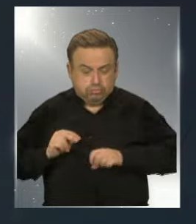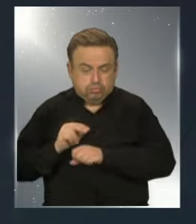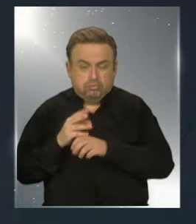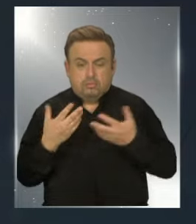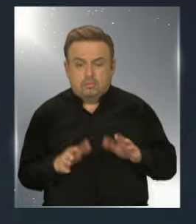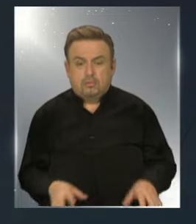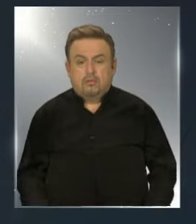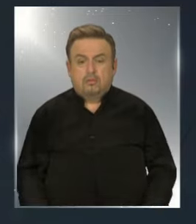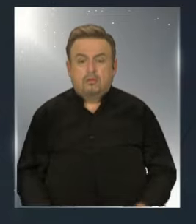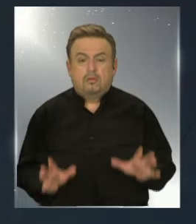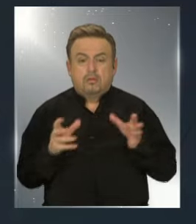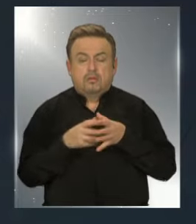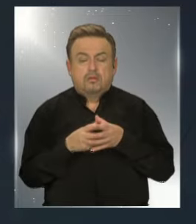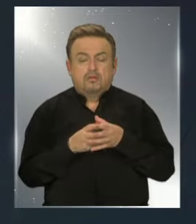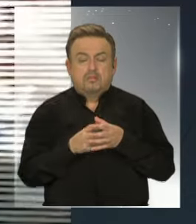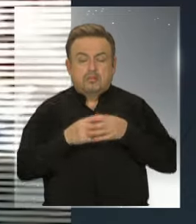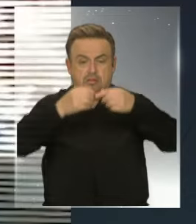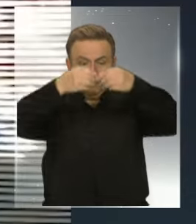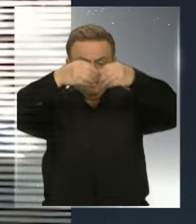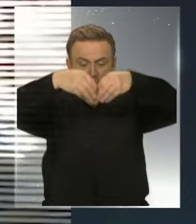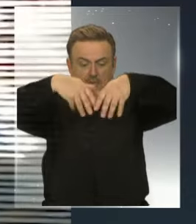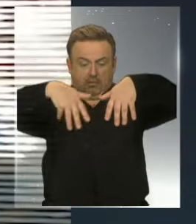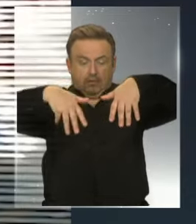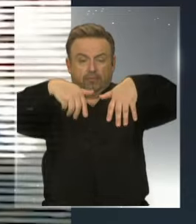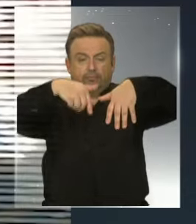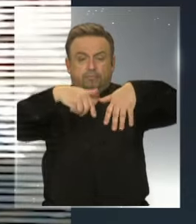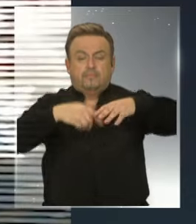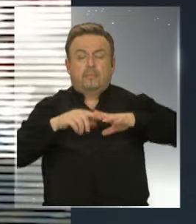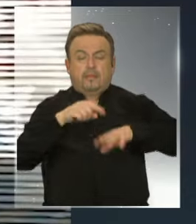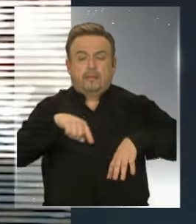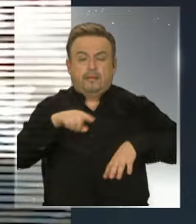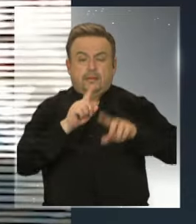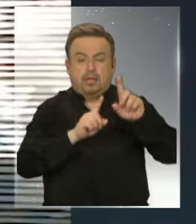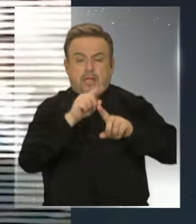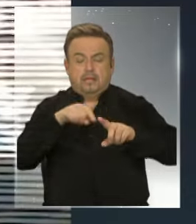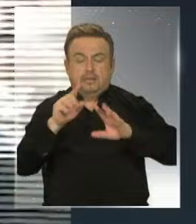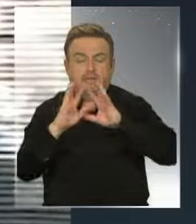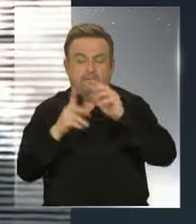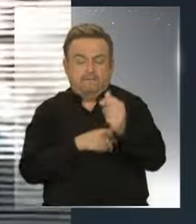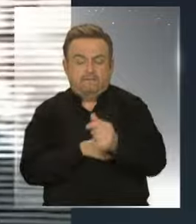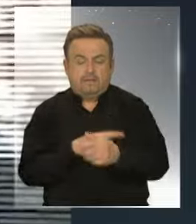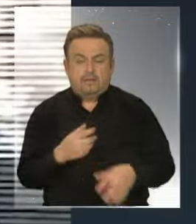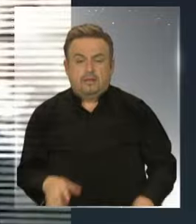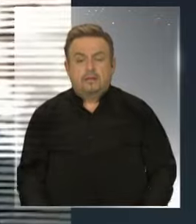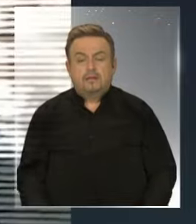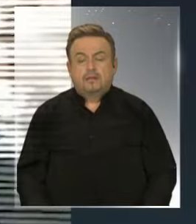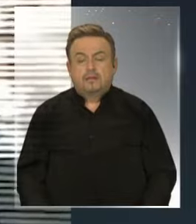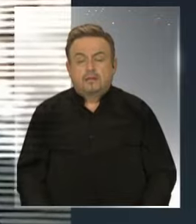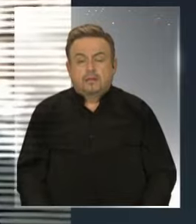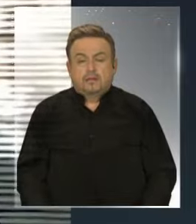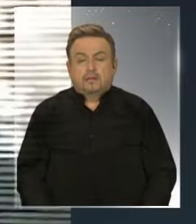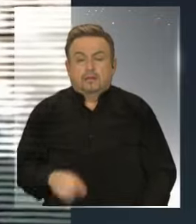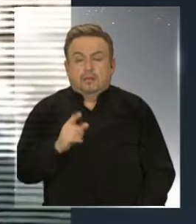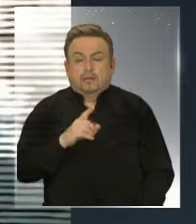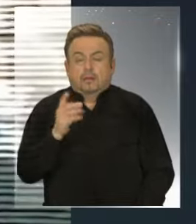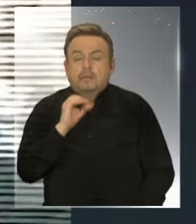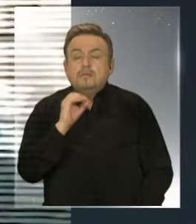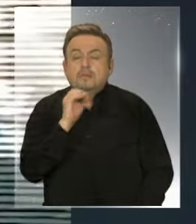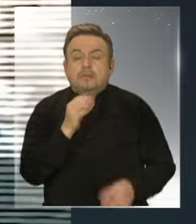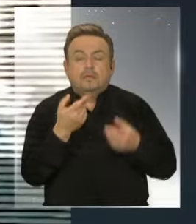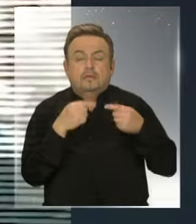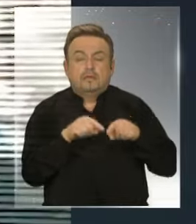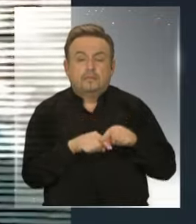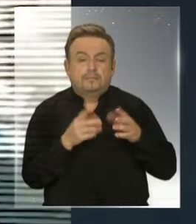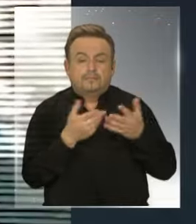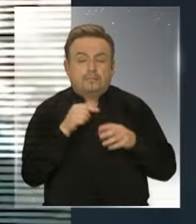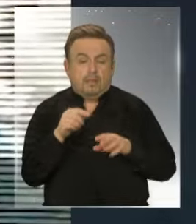núcleo básicamente está vinculado a organizaciones de carácter familiar, pero eso no implica que trabajen exclusivamente familiares o parejas